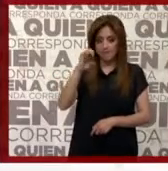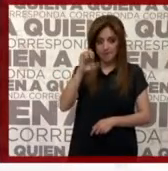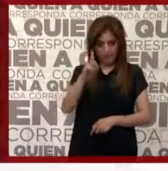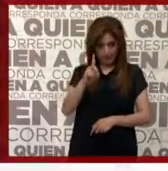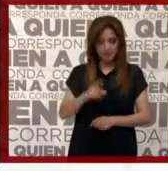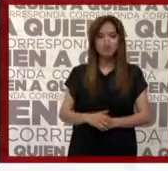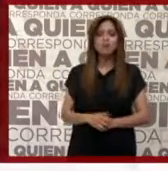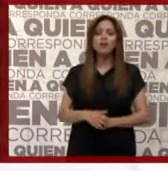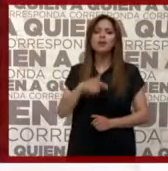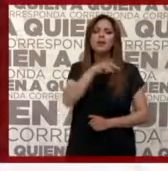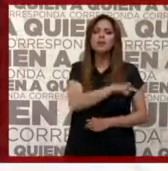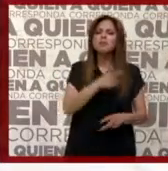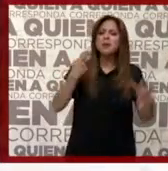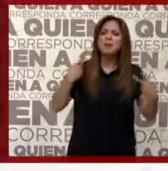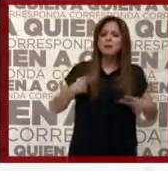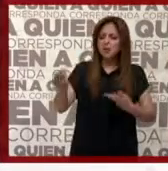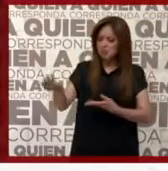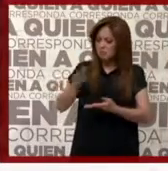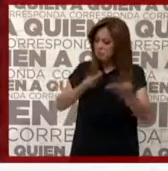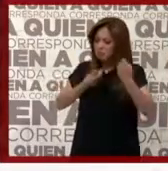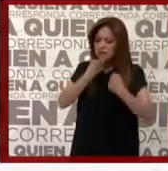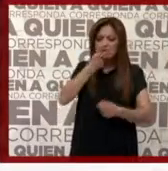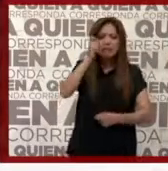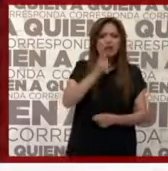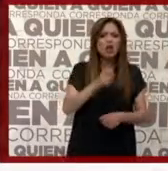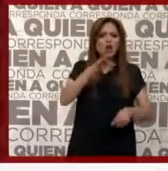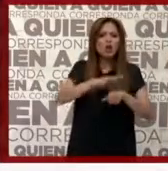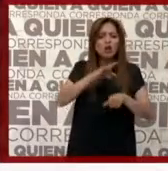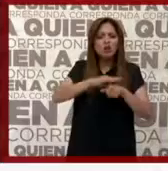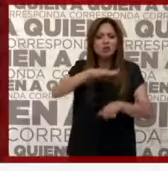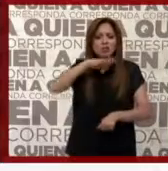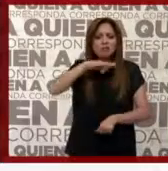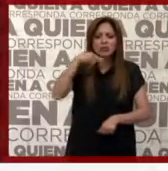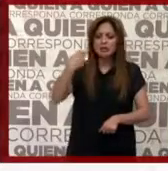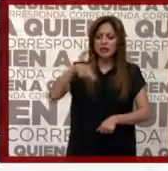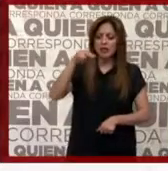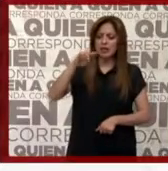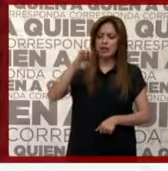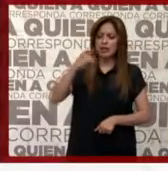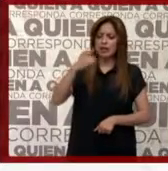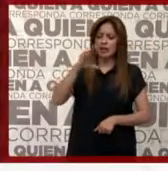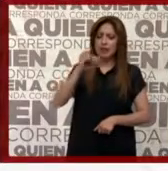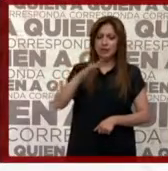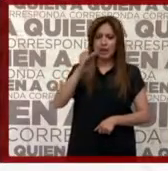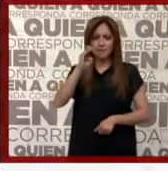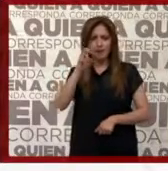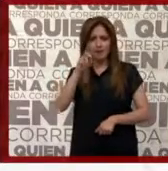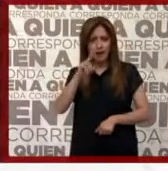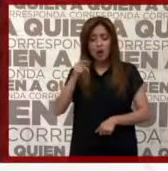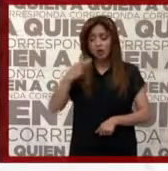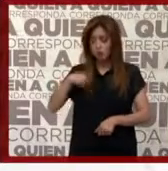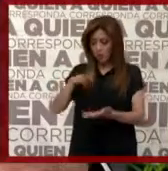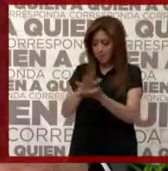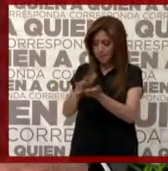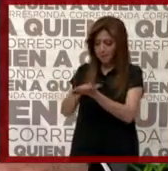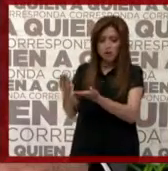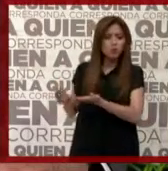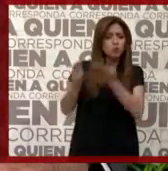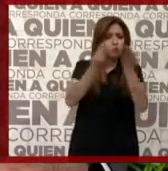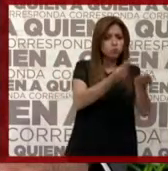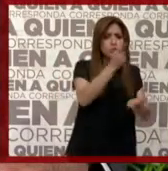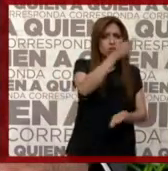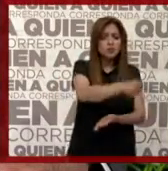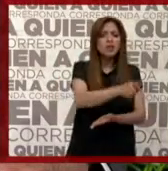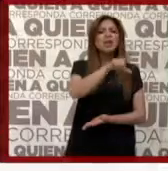donde la gente nos dice negligencia médica y se los enviamos a usted de esos casos qué sucede con un caso